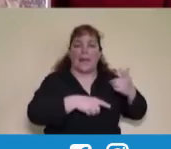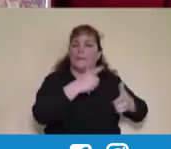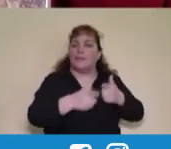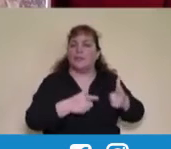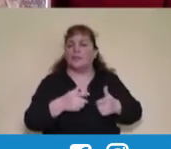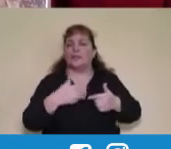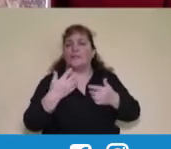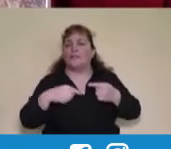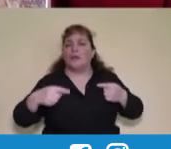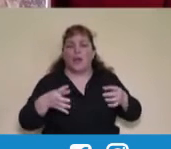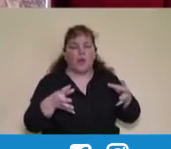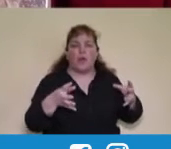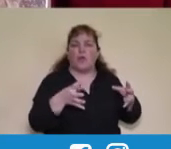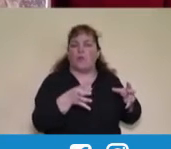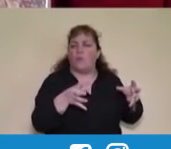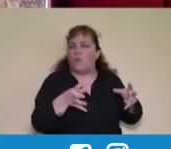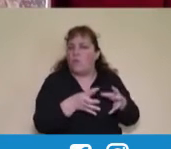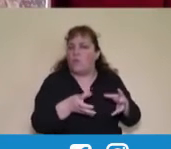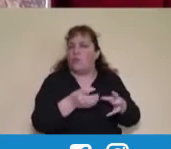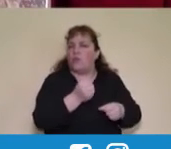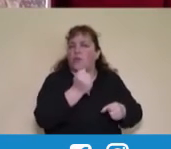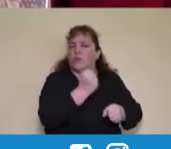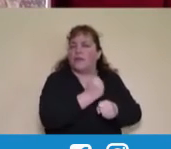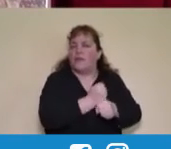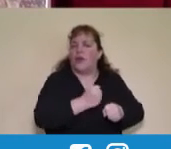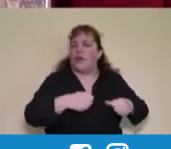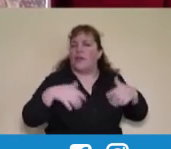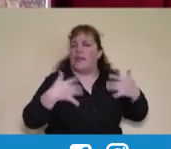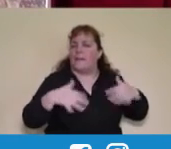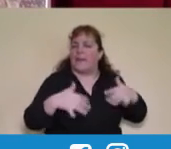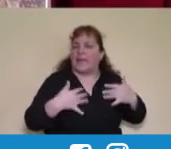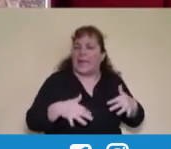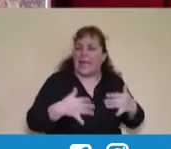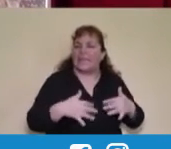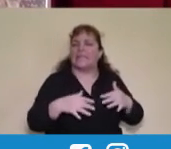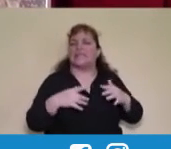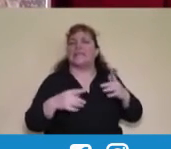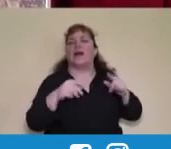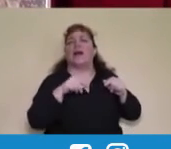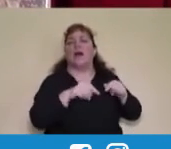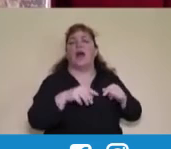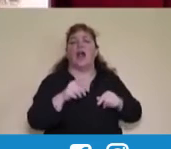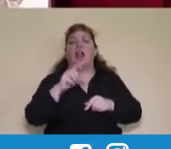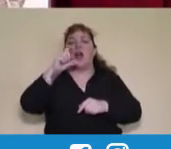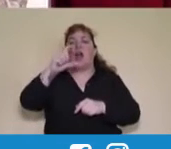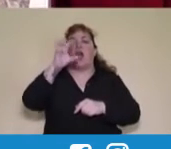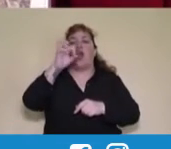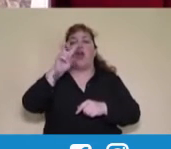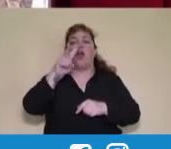unidades de mando y comando de las operaciones de emergencia referentes al